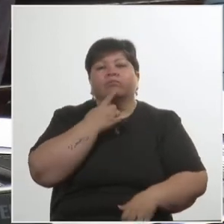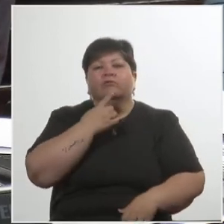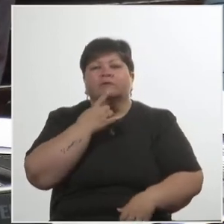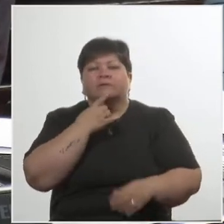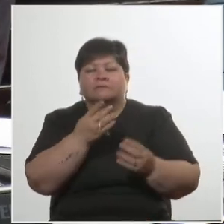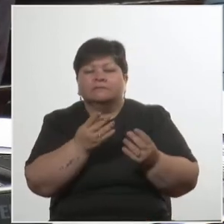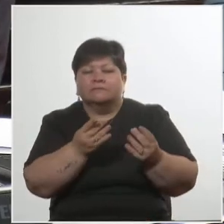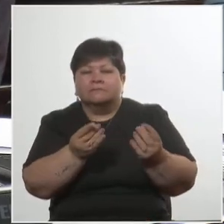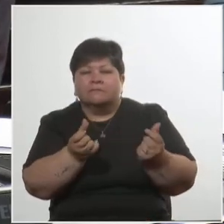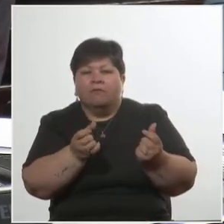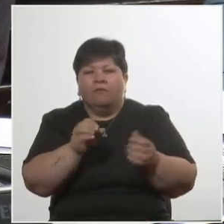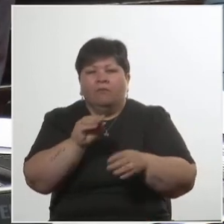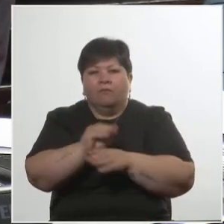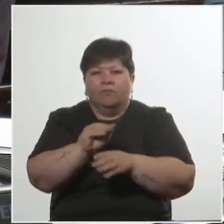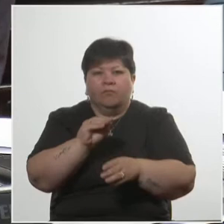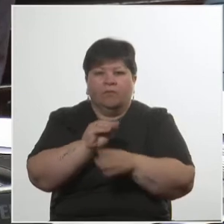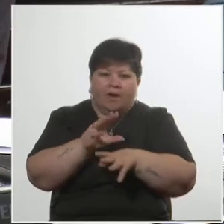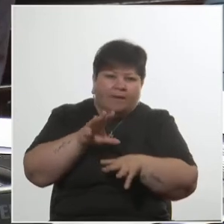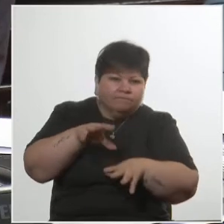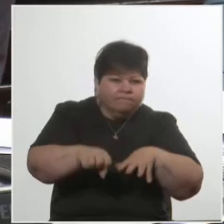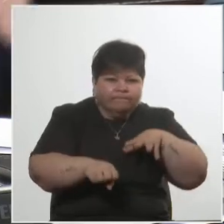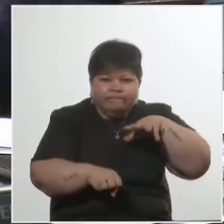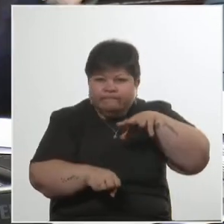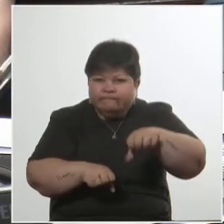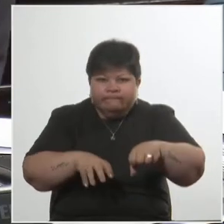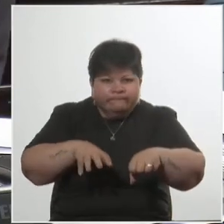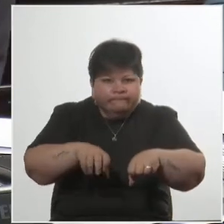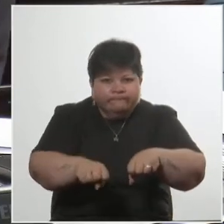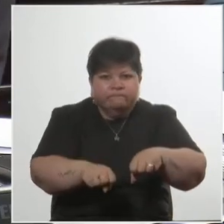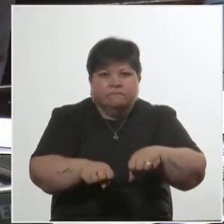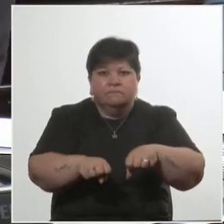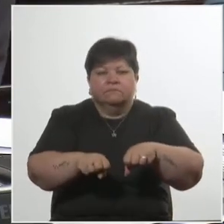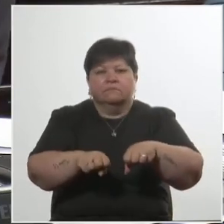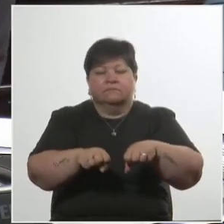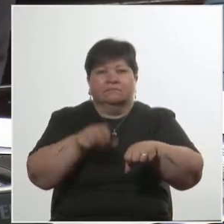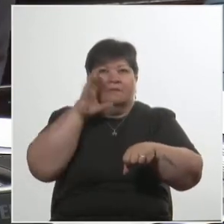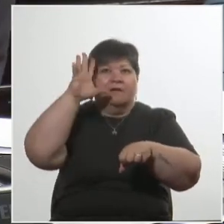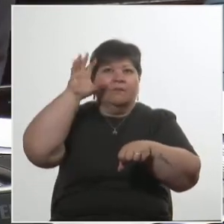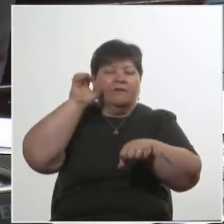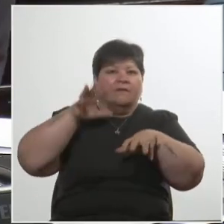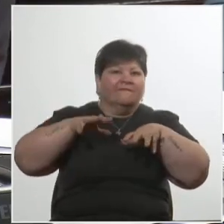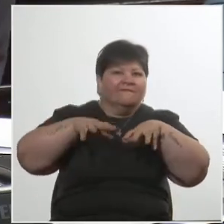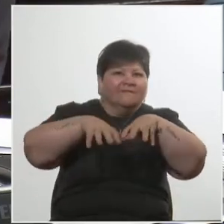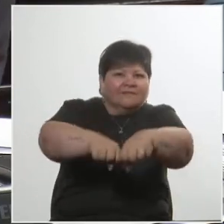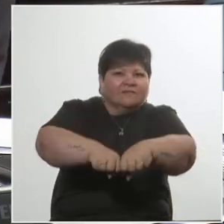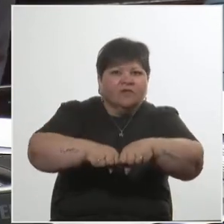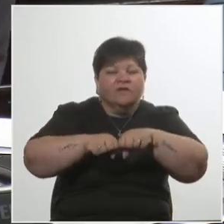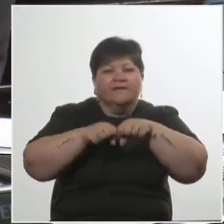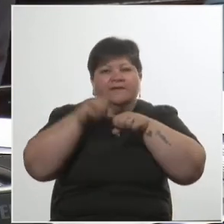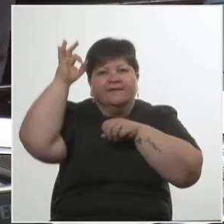y culturales podemos recordar las invasiones inglesas